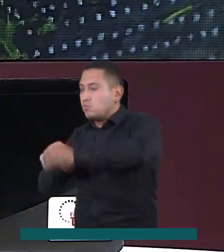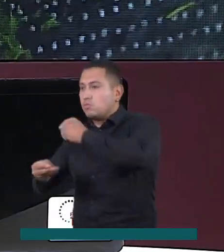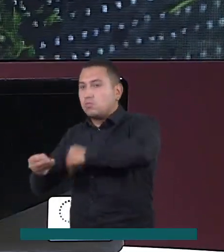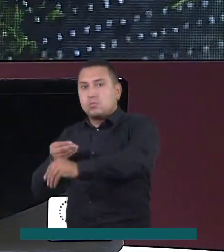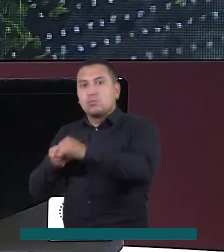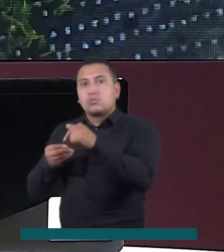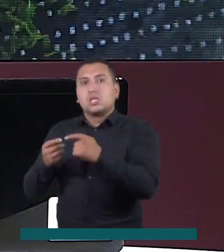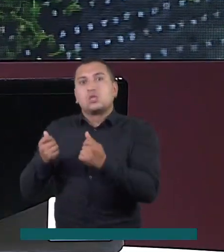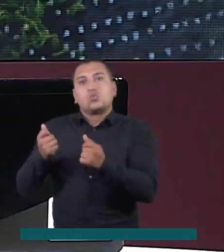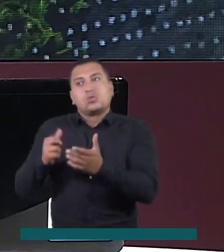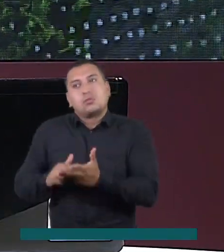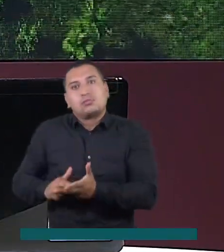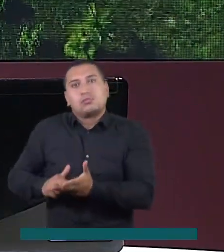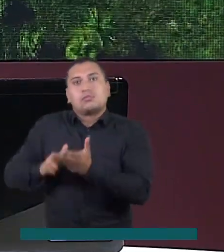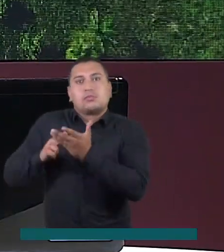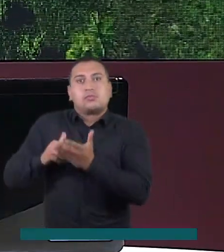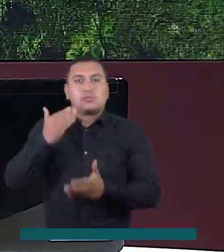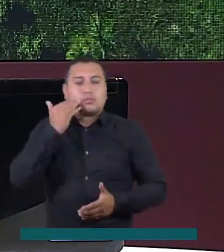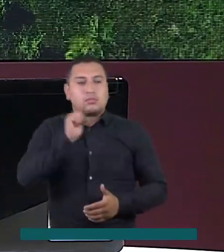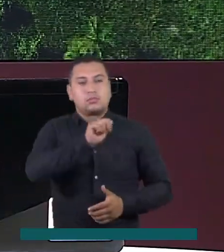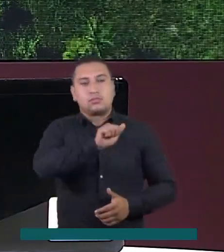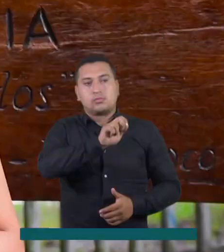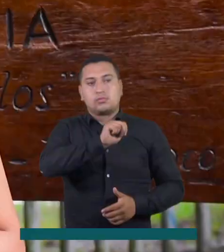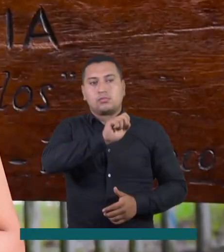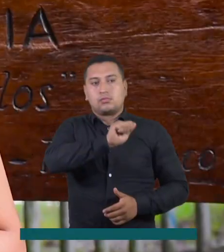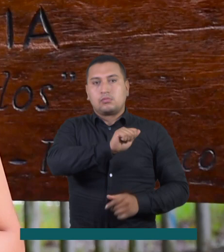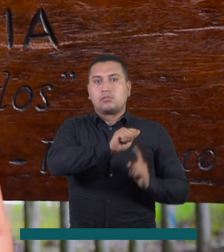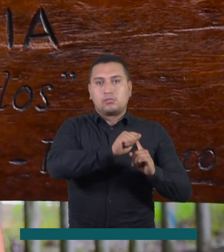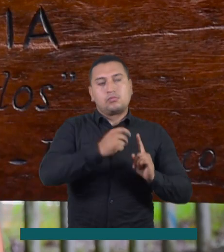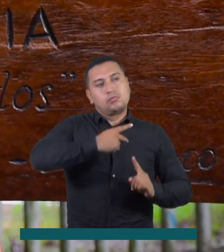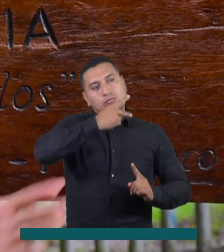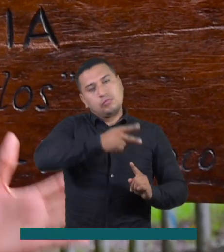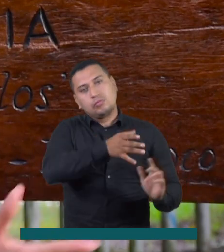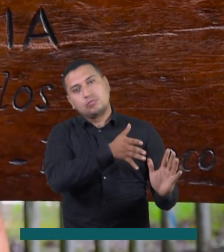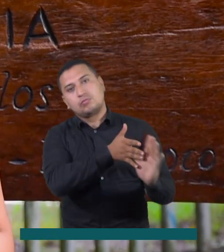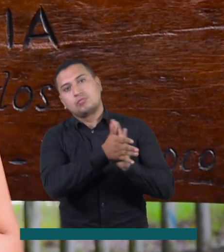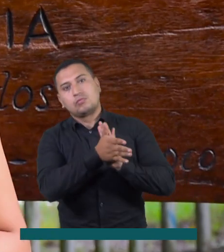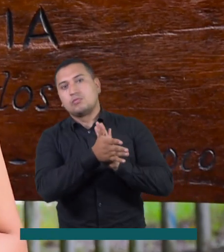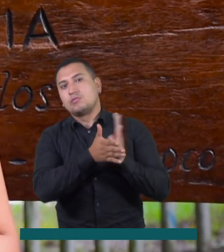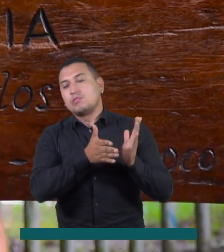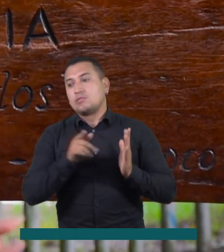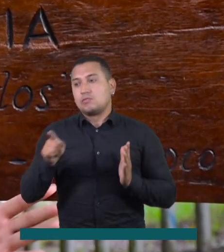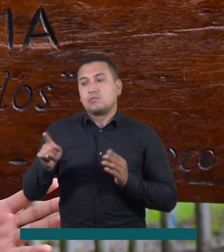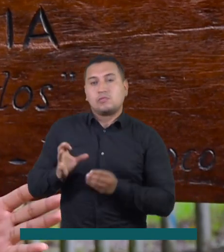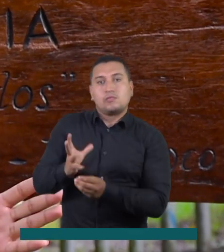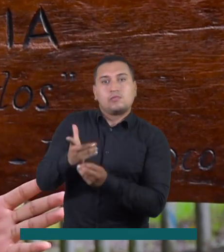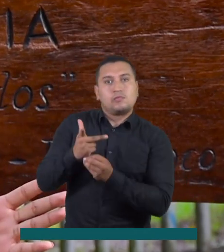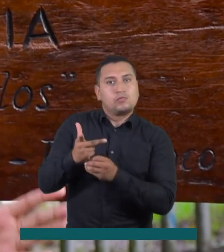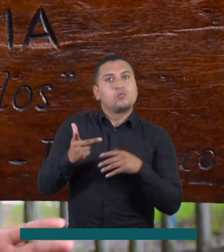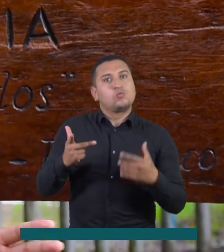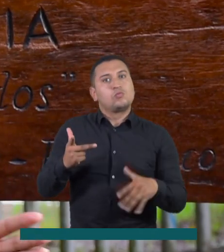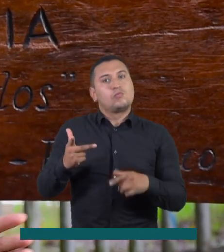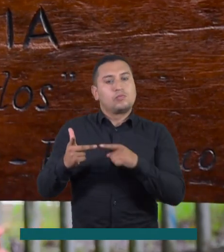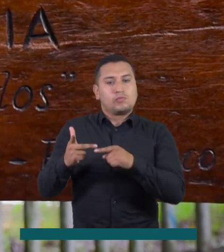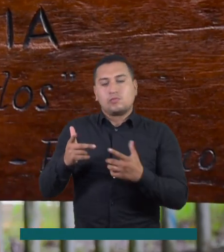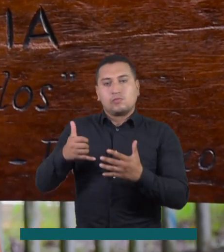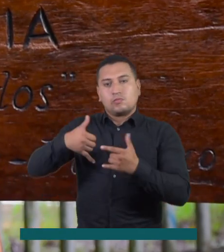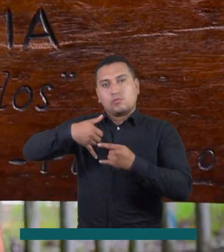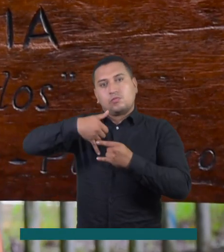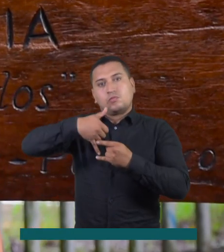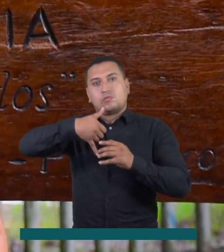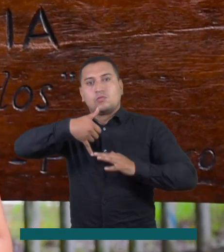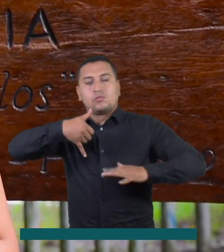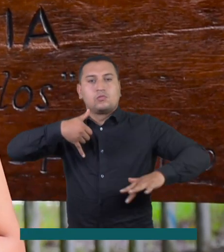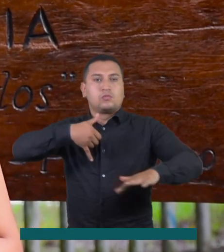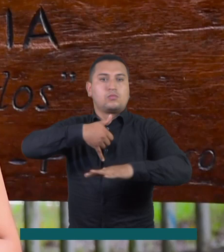economía. Ana María Barón nos trae la historia. Mabel, el arte se tomó Guainía. El Museo Comunitario de Inírida presentó